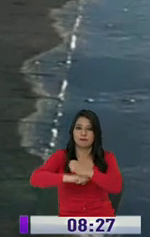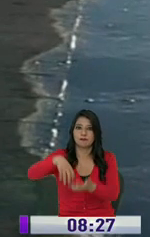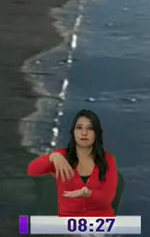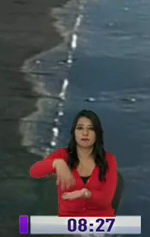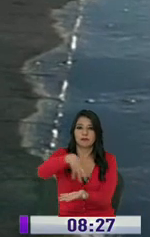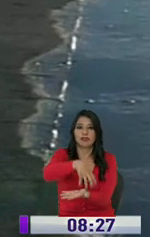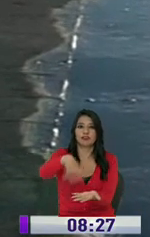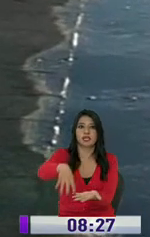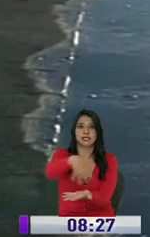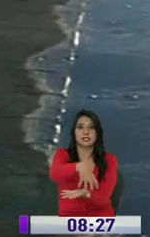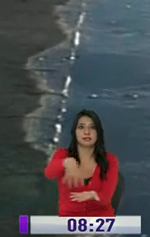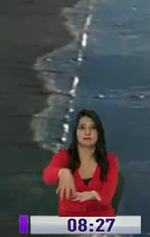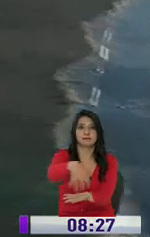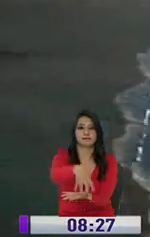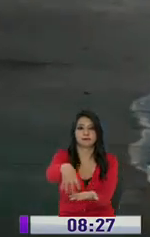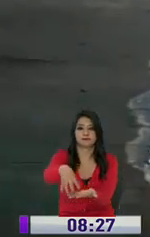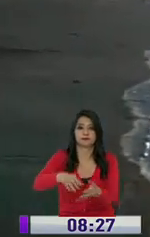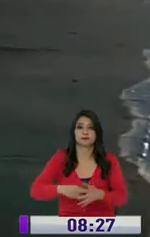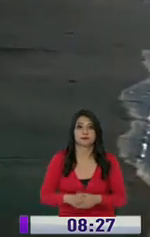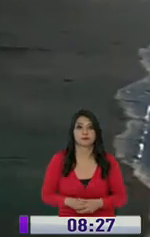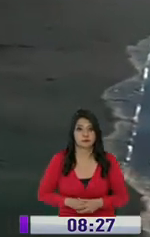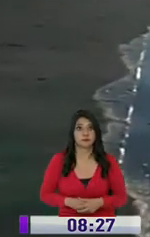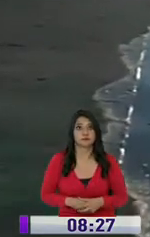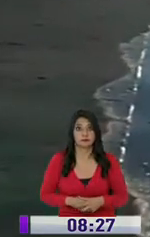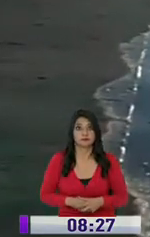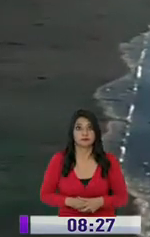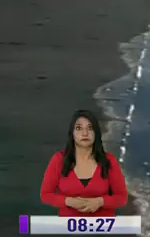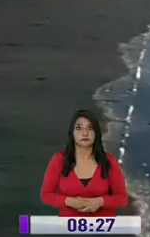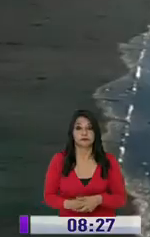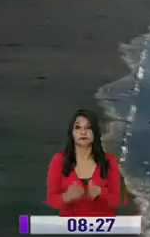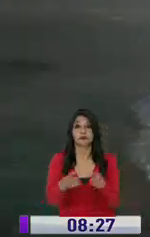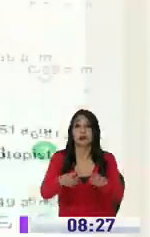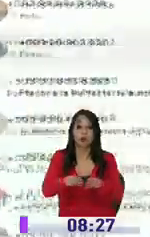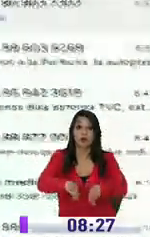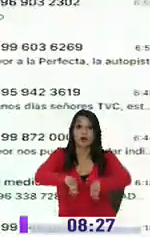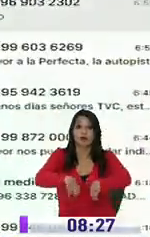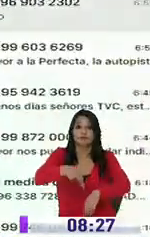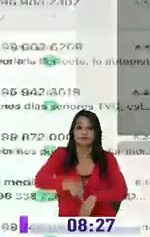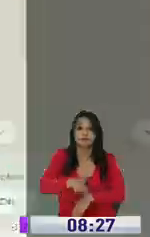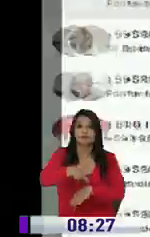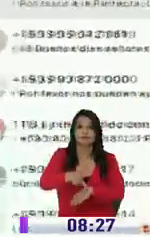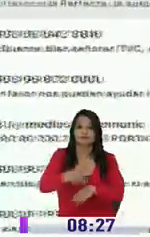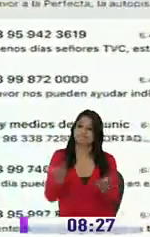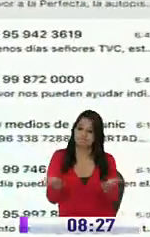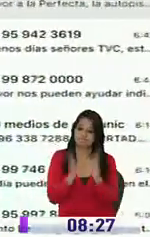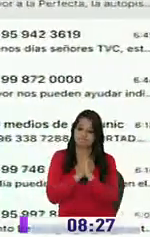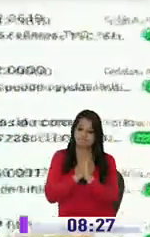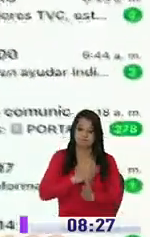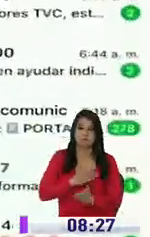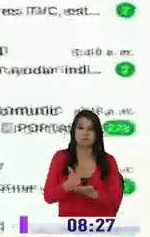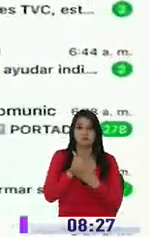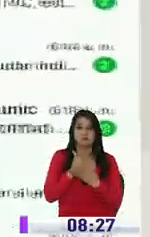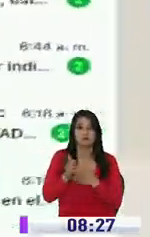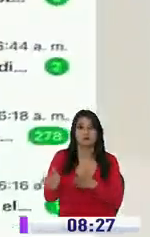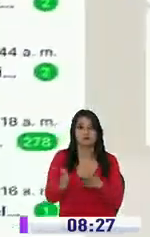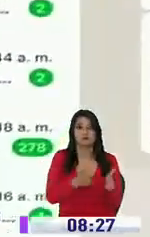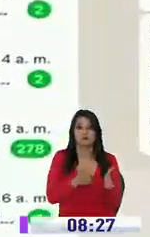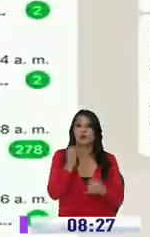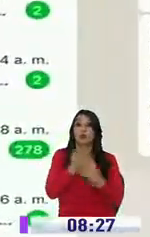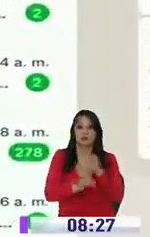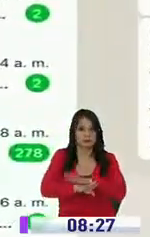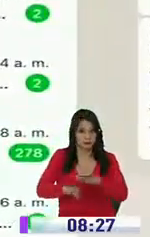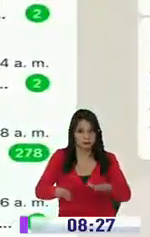nombre. Los adoquines. Se hace hueco y se cae. Así de simple. Así que, por favor, la ayuda necesaria. Ya con esto